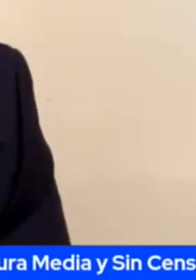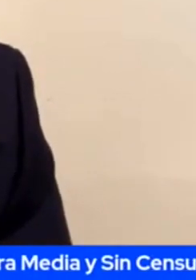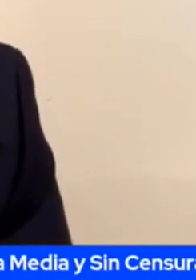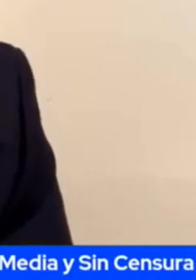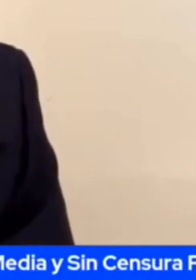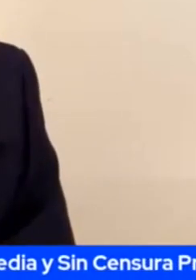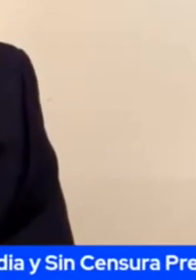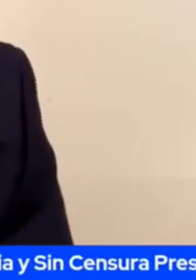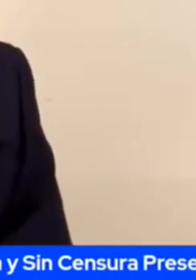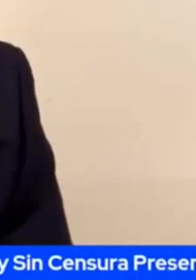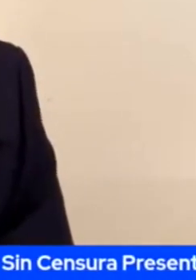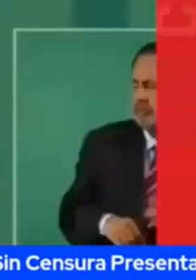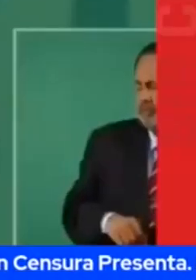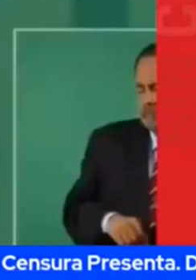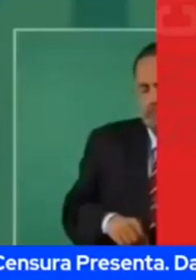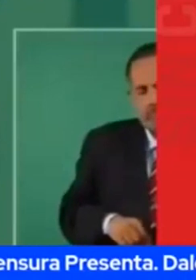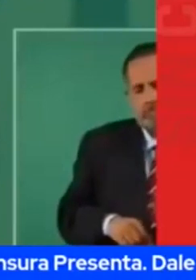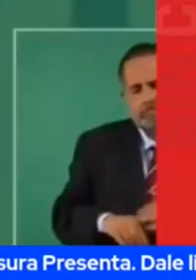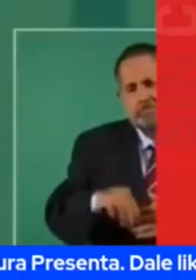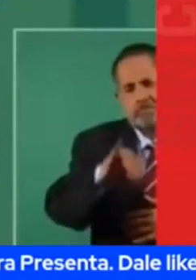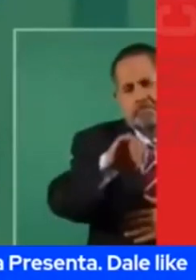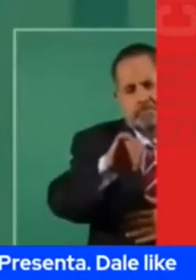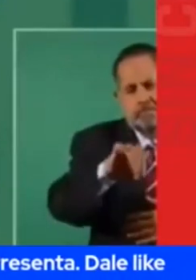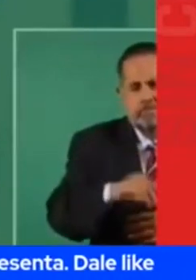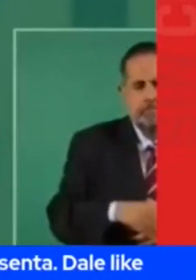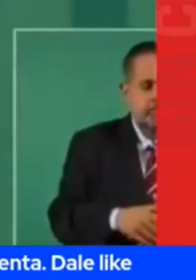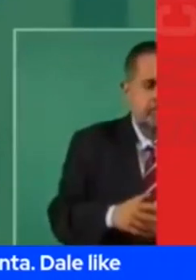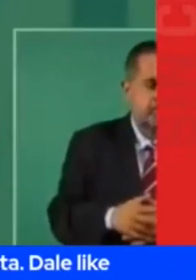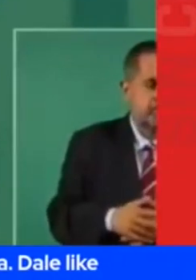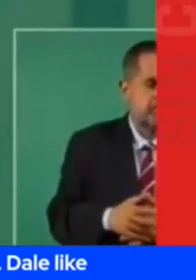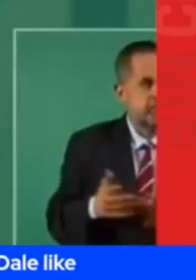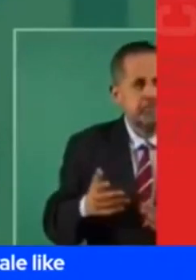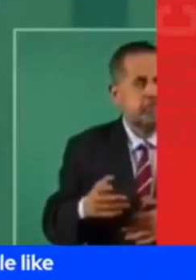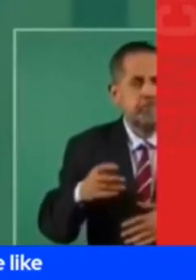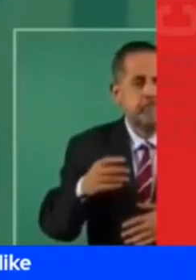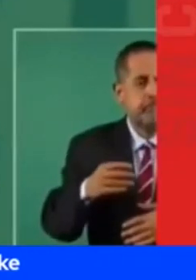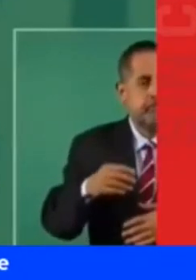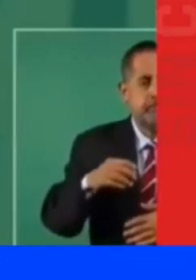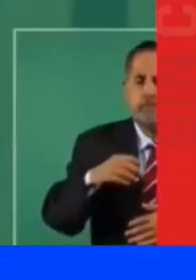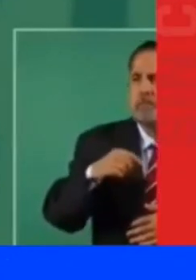la guarda, es mi honestidad. Uno, transformar